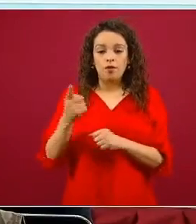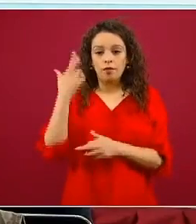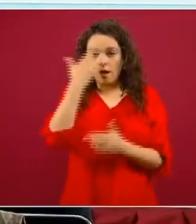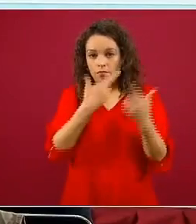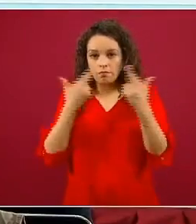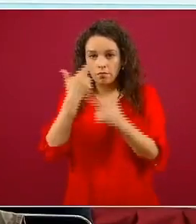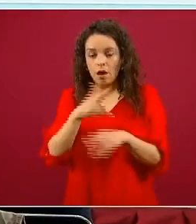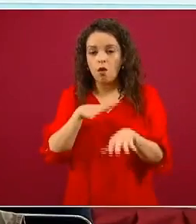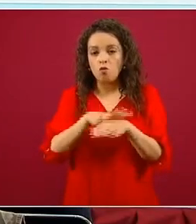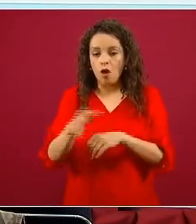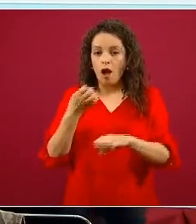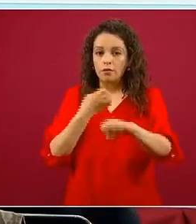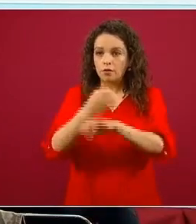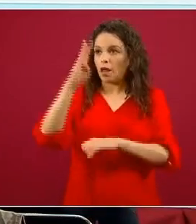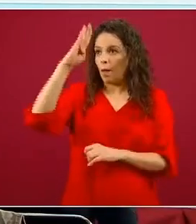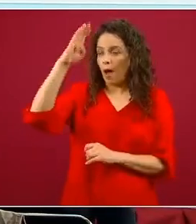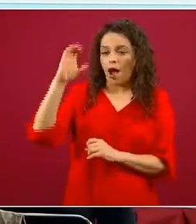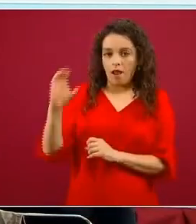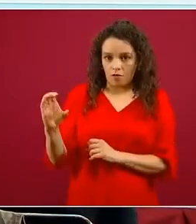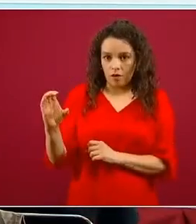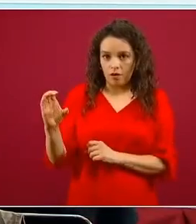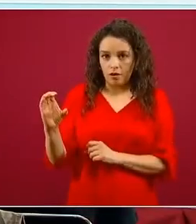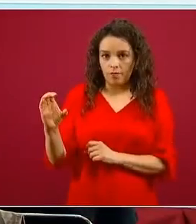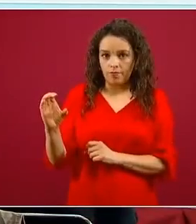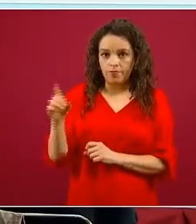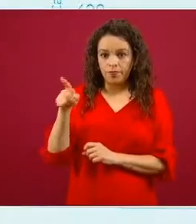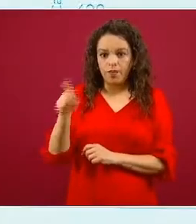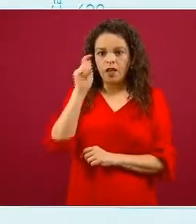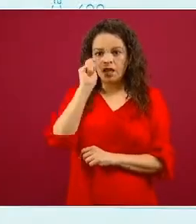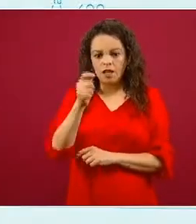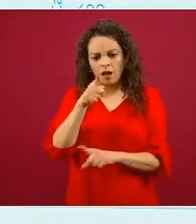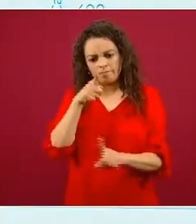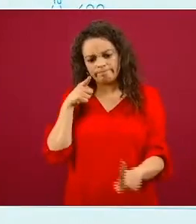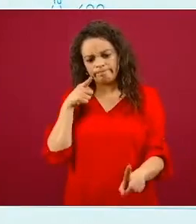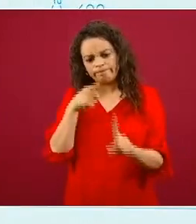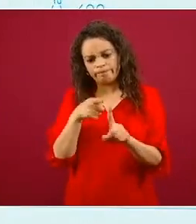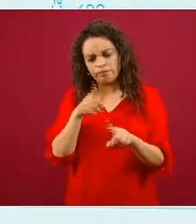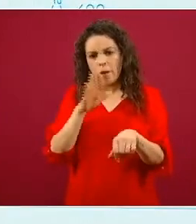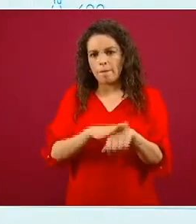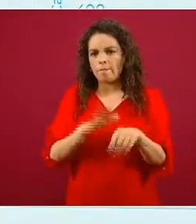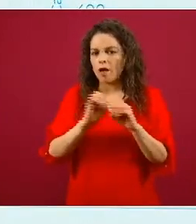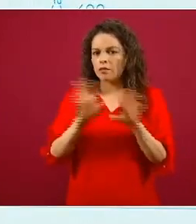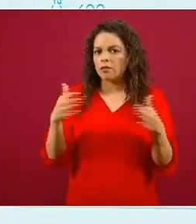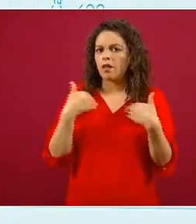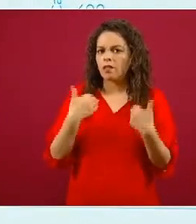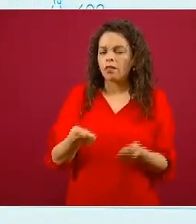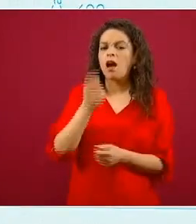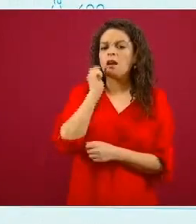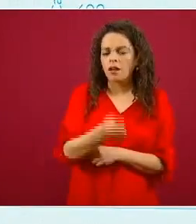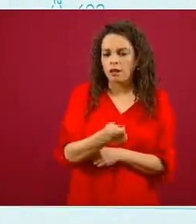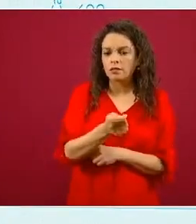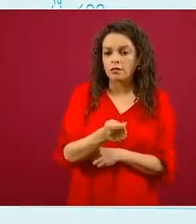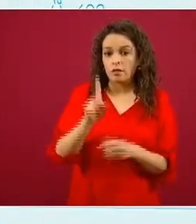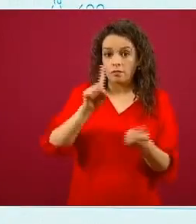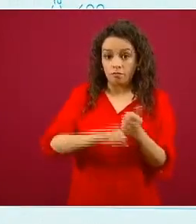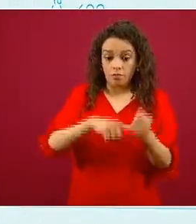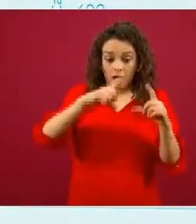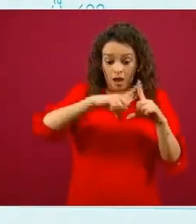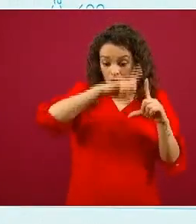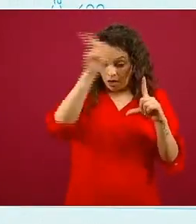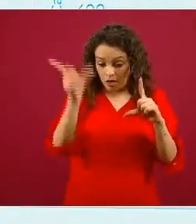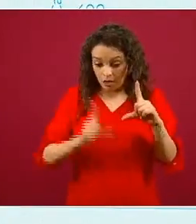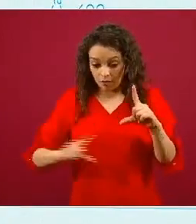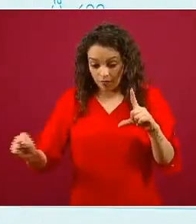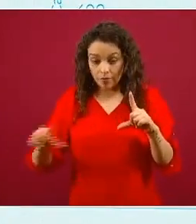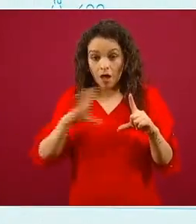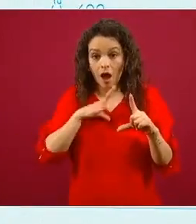California. El estado de Baja California tuvo un comportamiento particular, así como podemos ver que a nivel nacional la epidemia